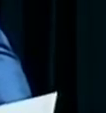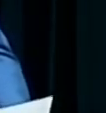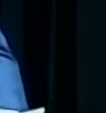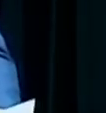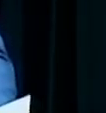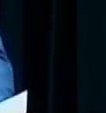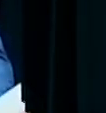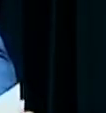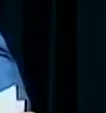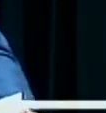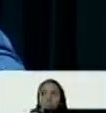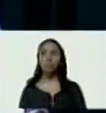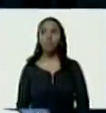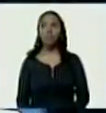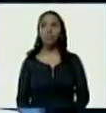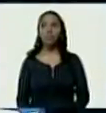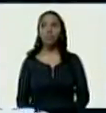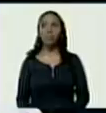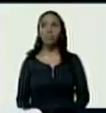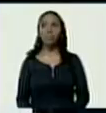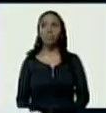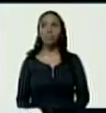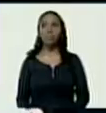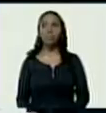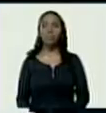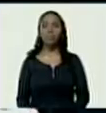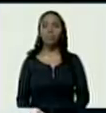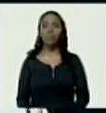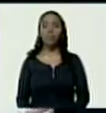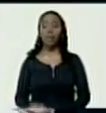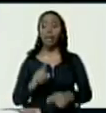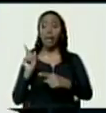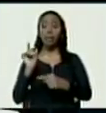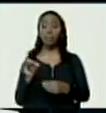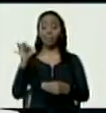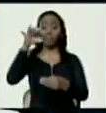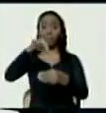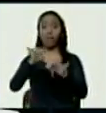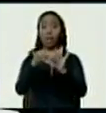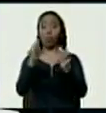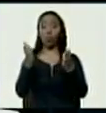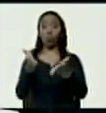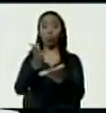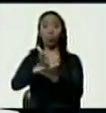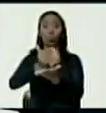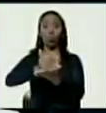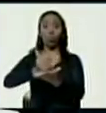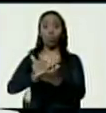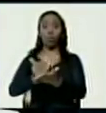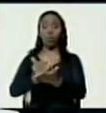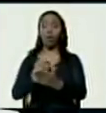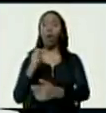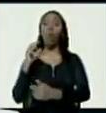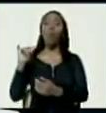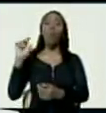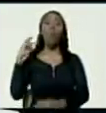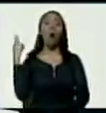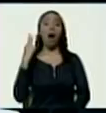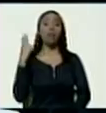Norteamérica? Y para guinda de la torta, The Washington